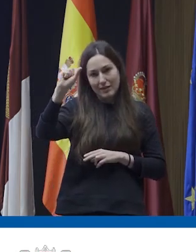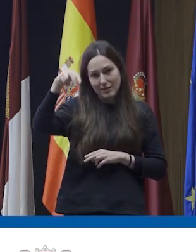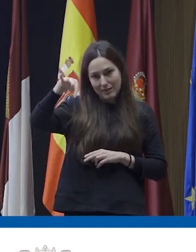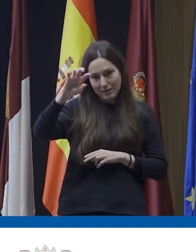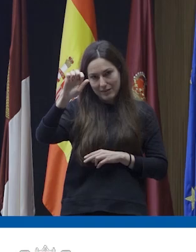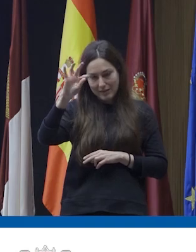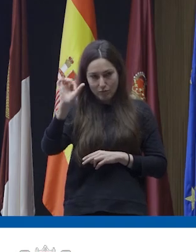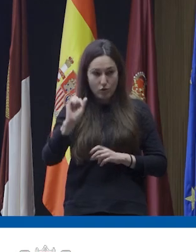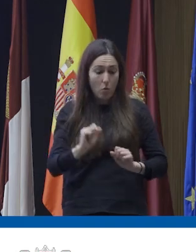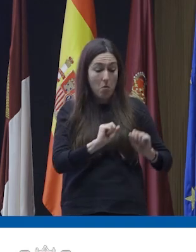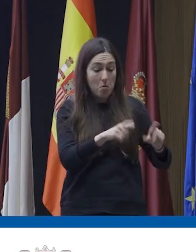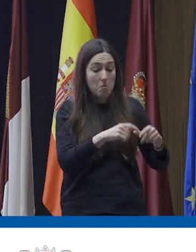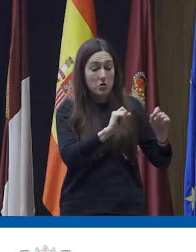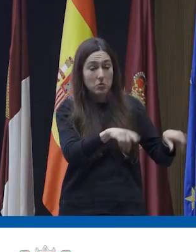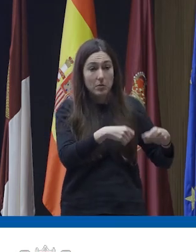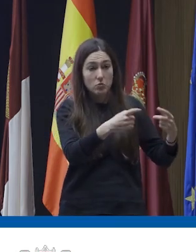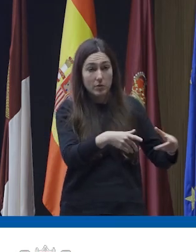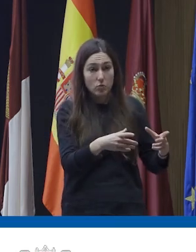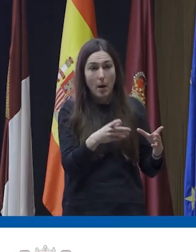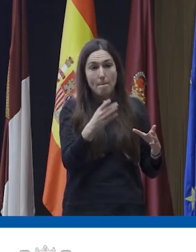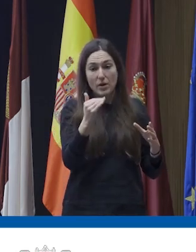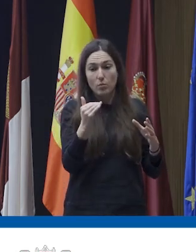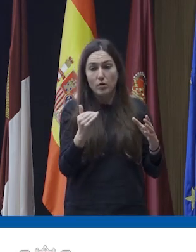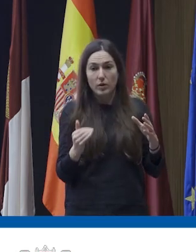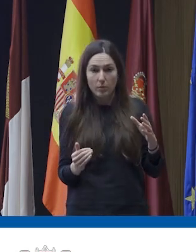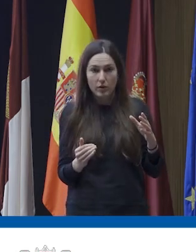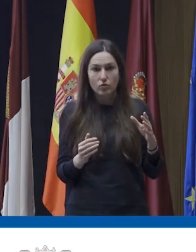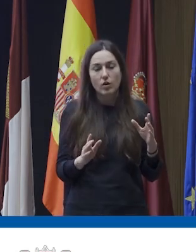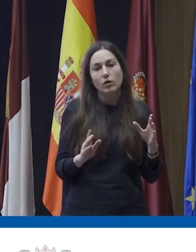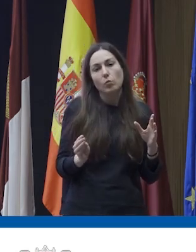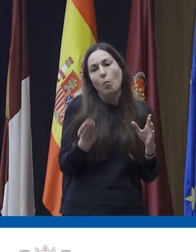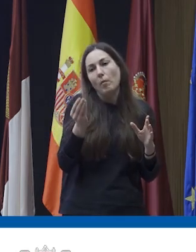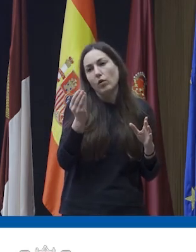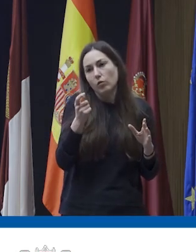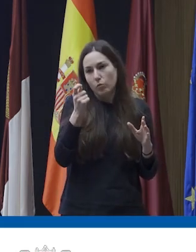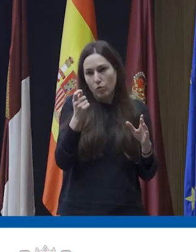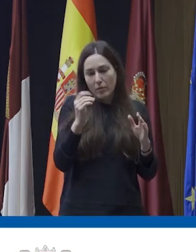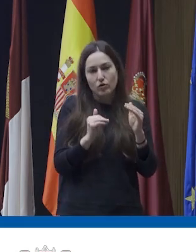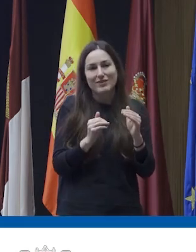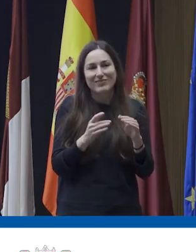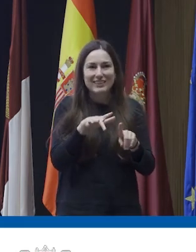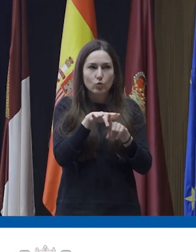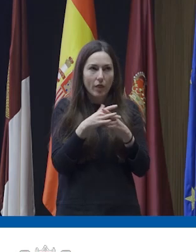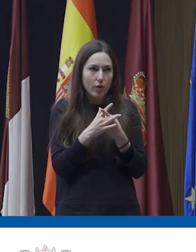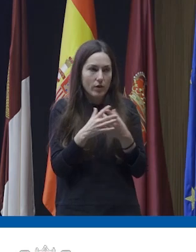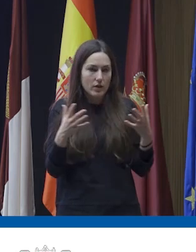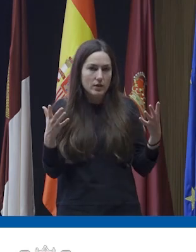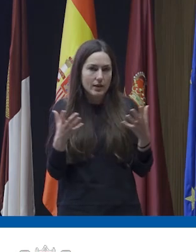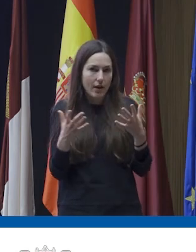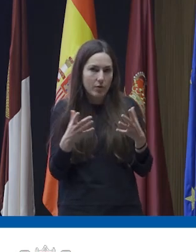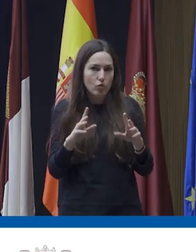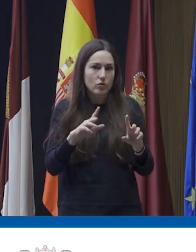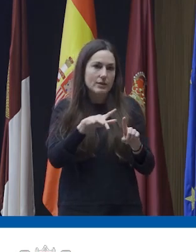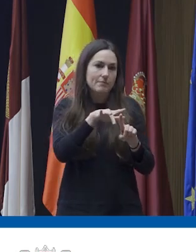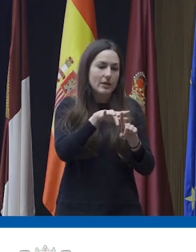haga, menos riesgo hay que la retina se muera, ¿vale?, por así decirlo. Entonces, en casos no avanzados, en casos precoces, si